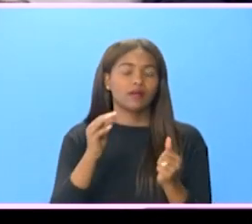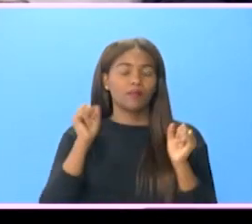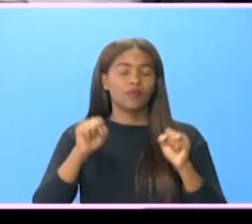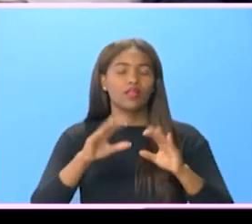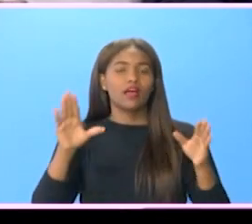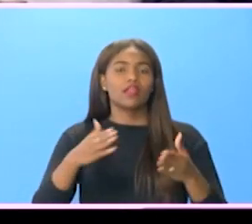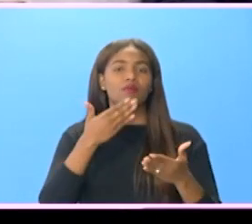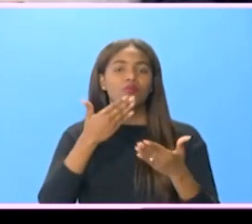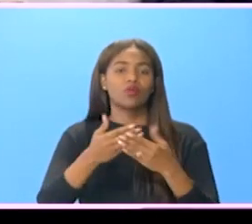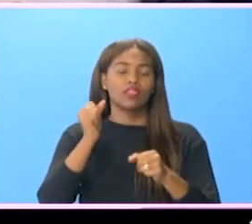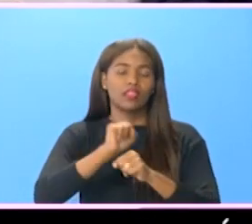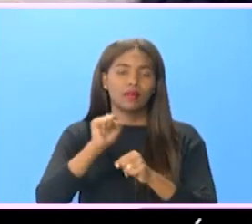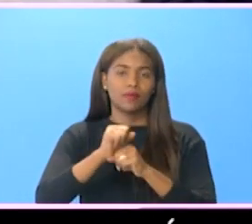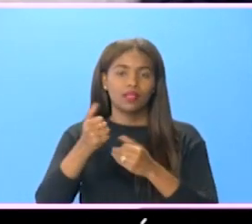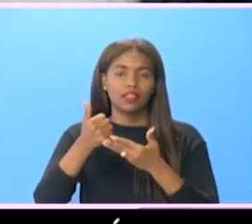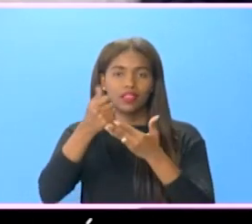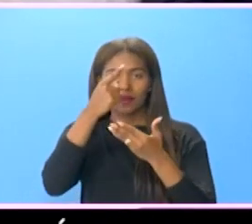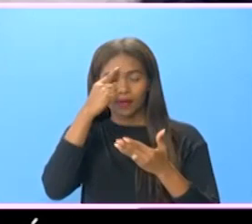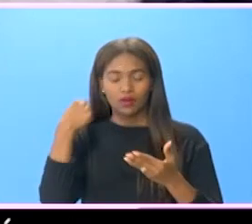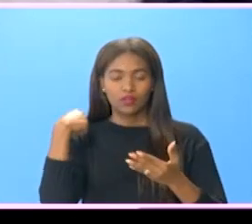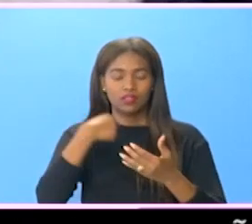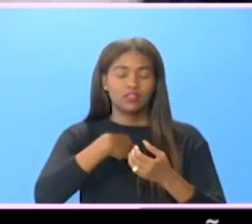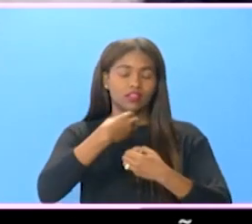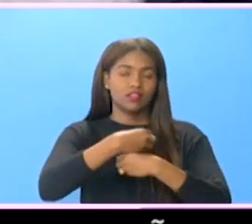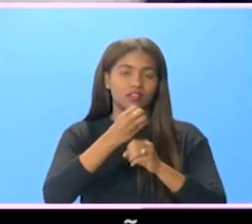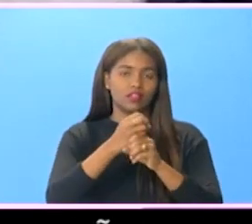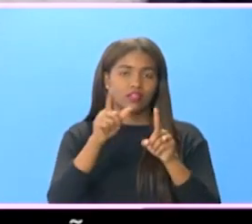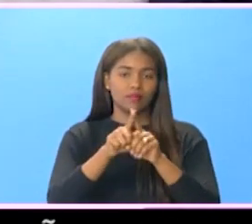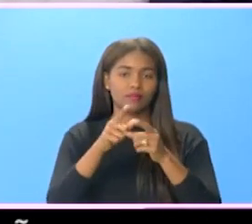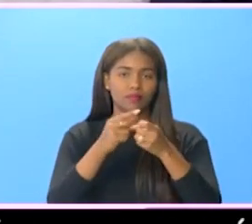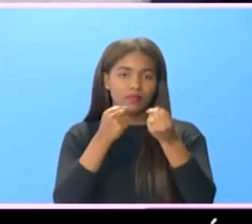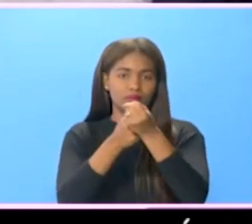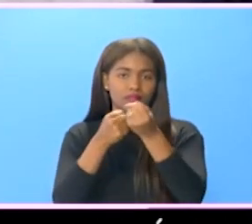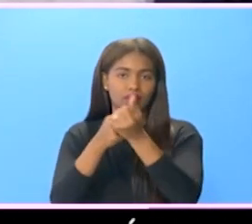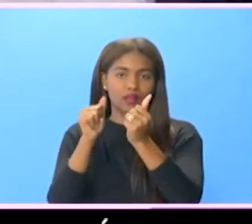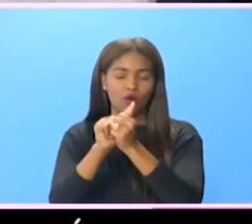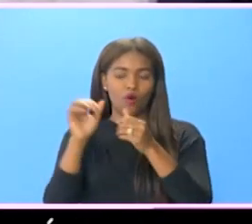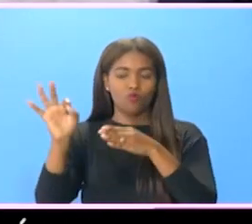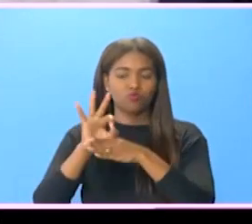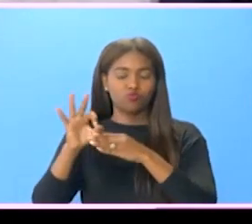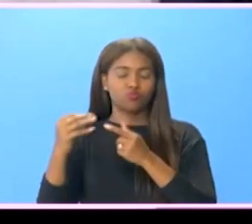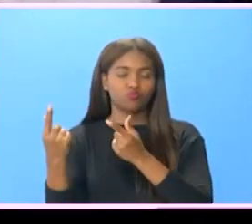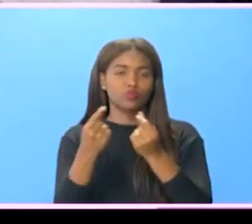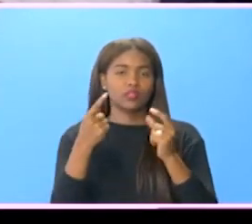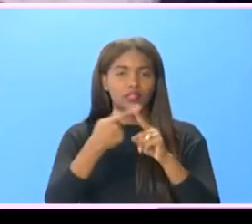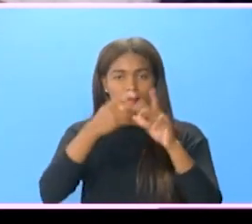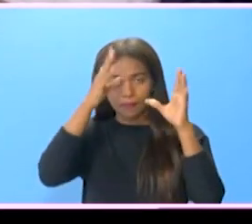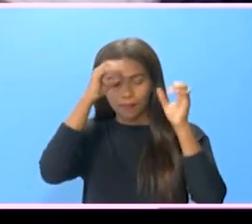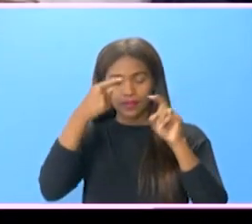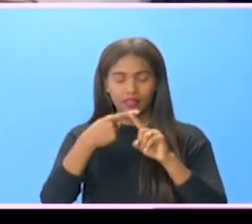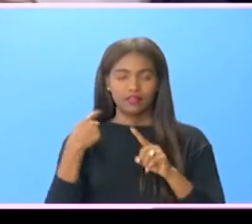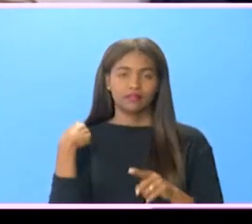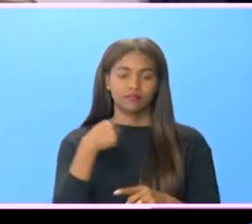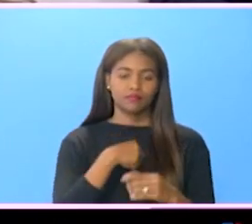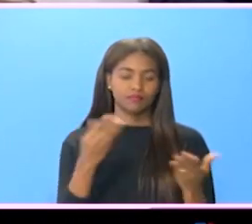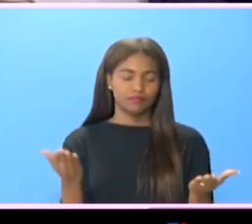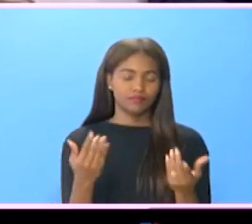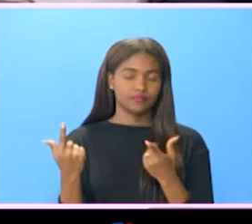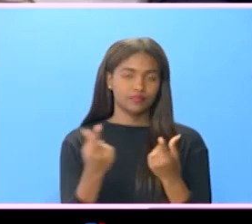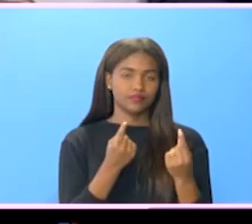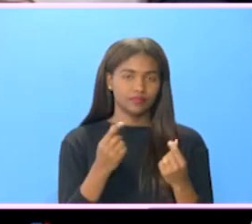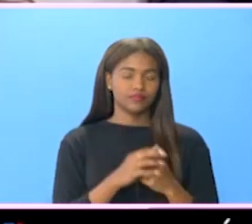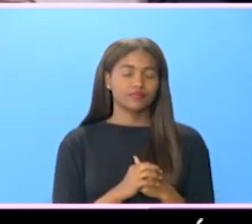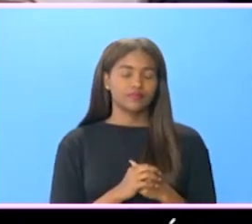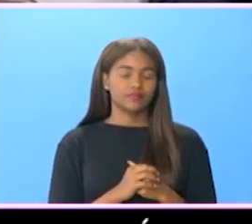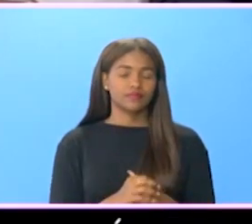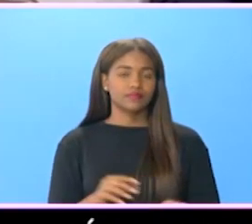una labor a favor de nuestra organización y a colaborar con el funcionamiento de la presidencia de nuestra organización. De igual